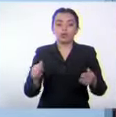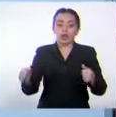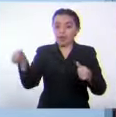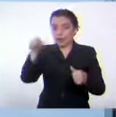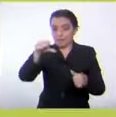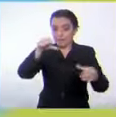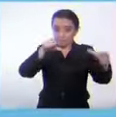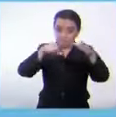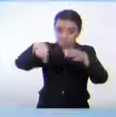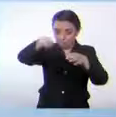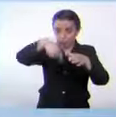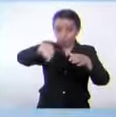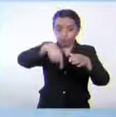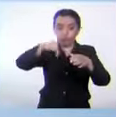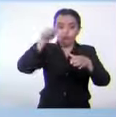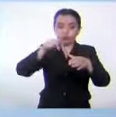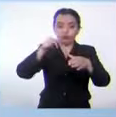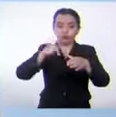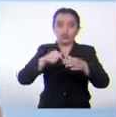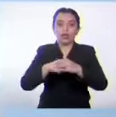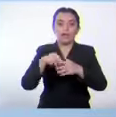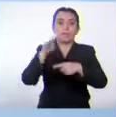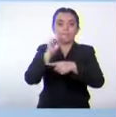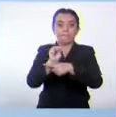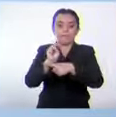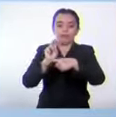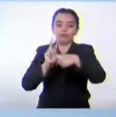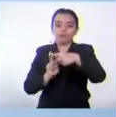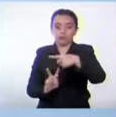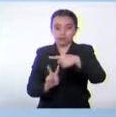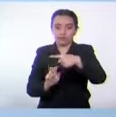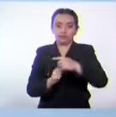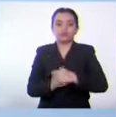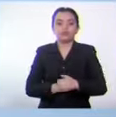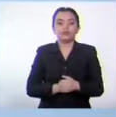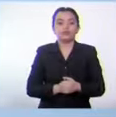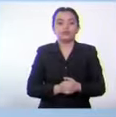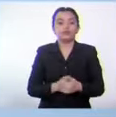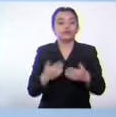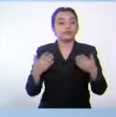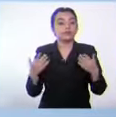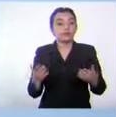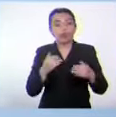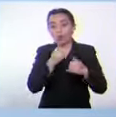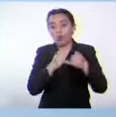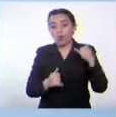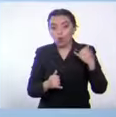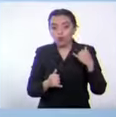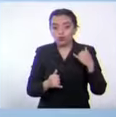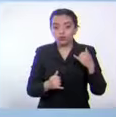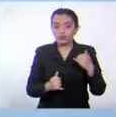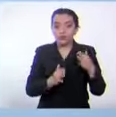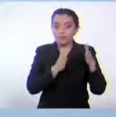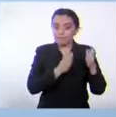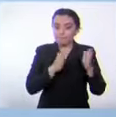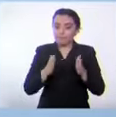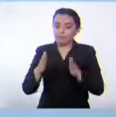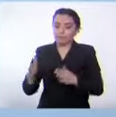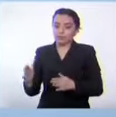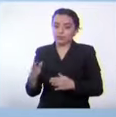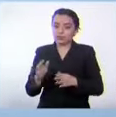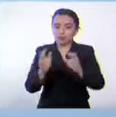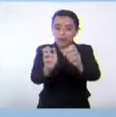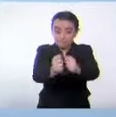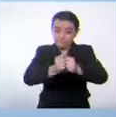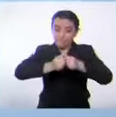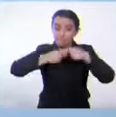volumen. Por último, estudiemos la unidad de concentración partes por millón, que es